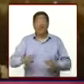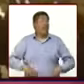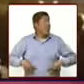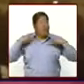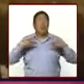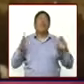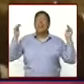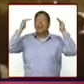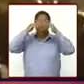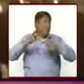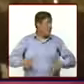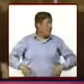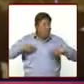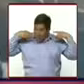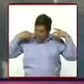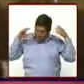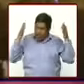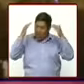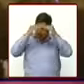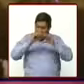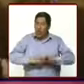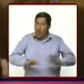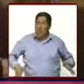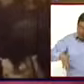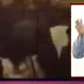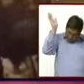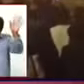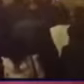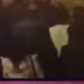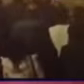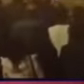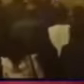nuestra La Paz, que viva la Chola Paseña. Chao, chao.